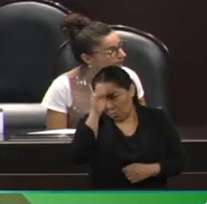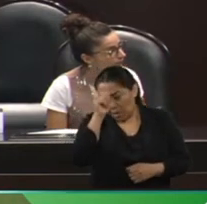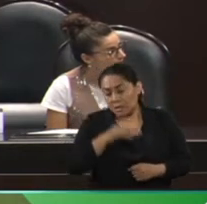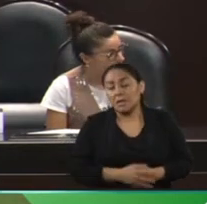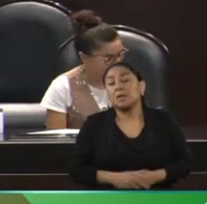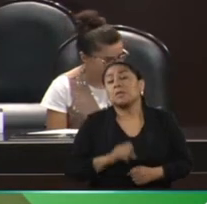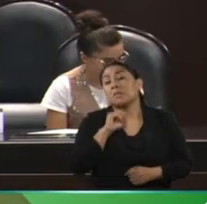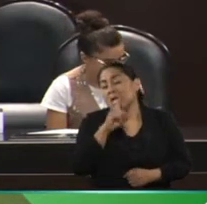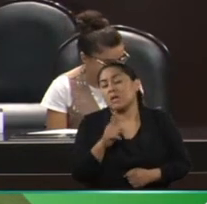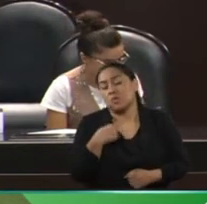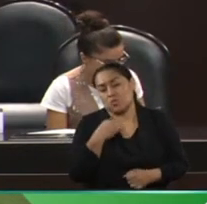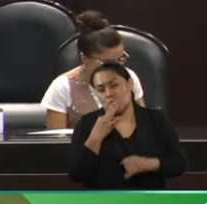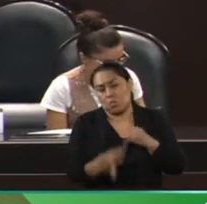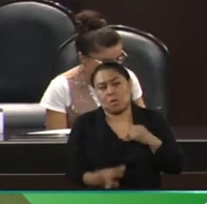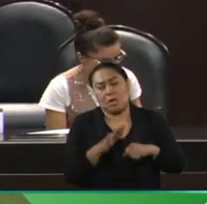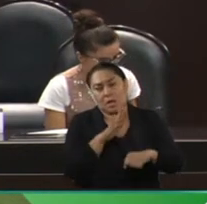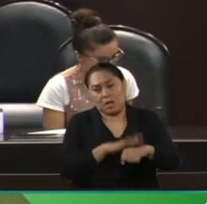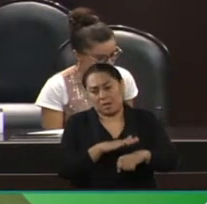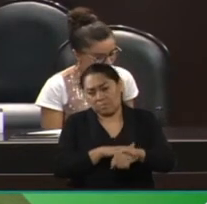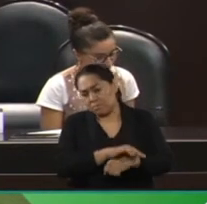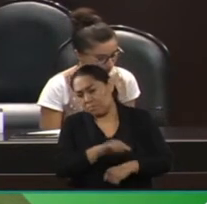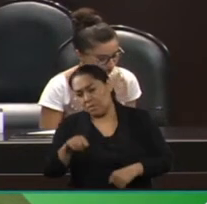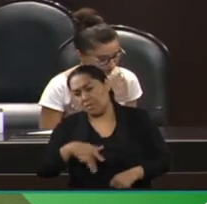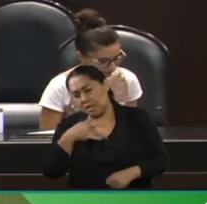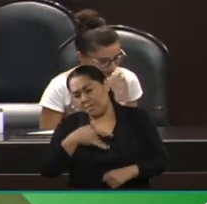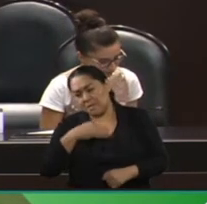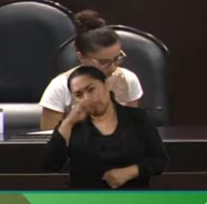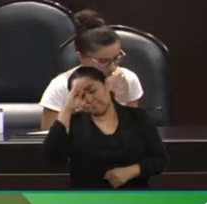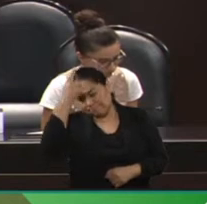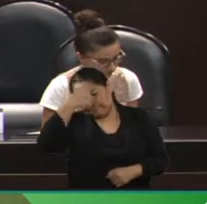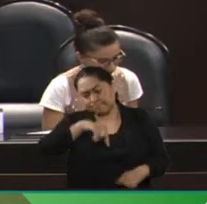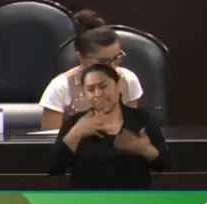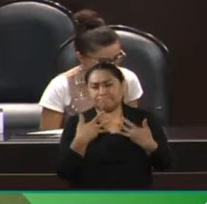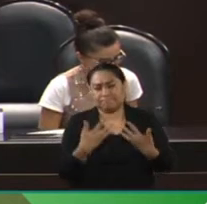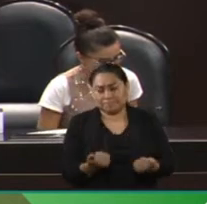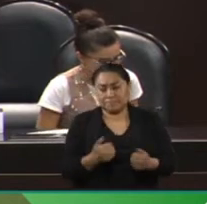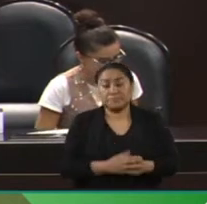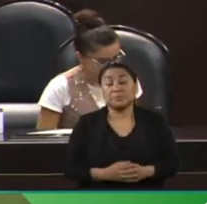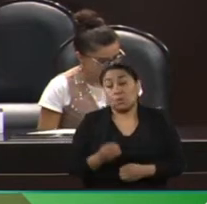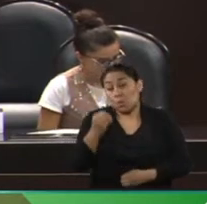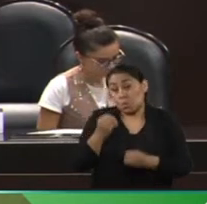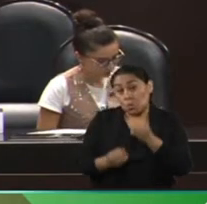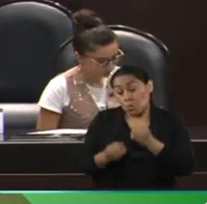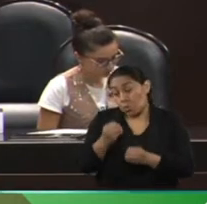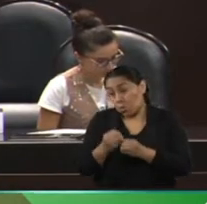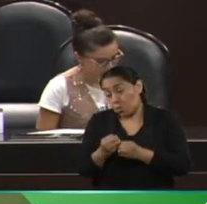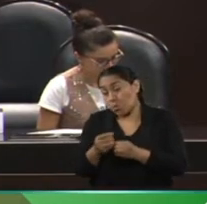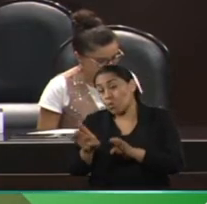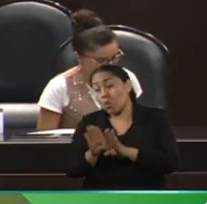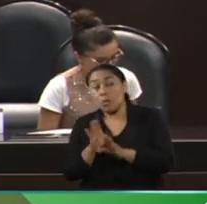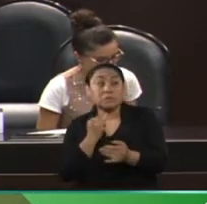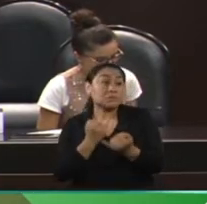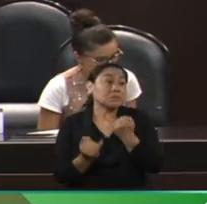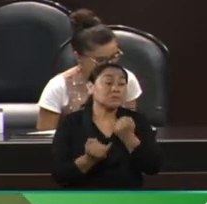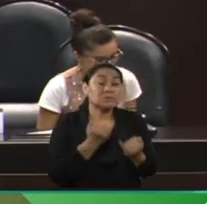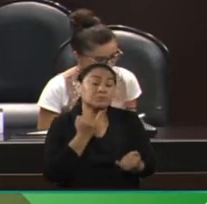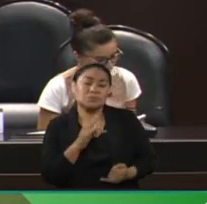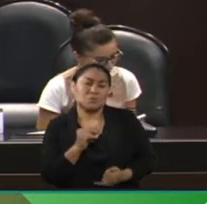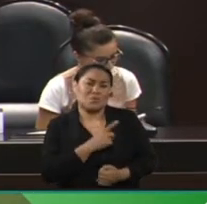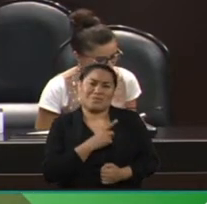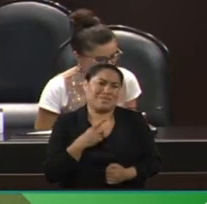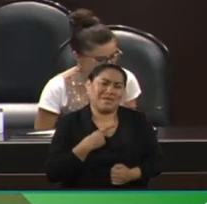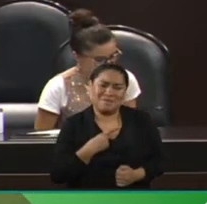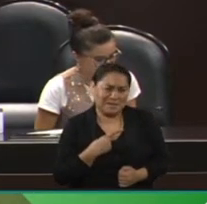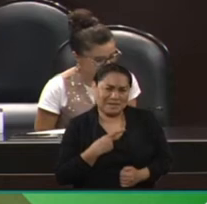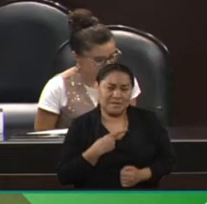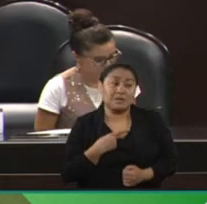hacemos un último llamado a la reflexión y a la cordura la justicia no puede ser gobernada por la suerte la reforma puesta